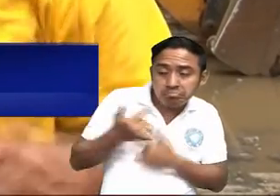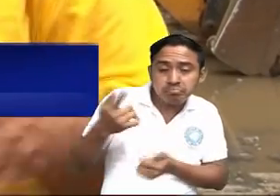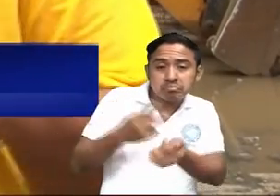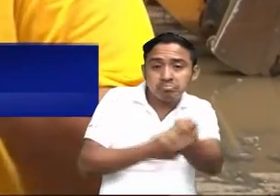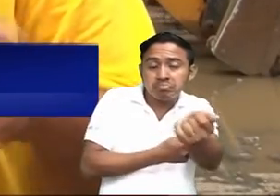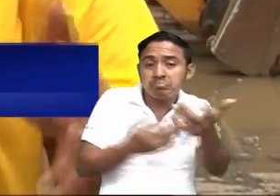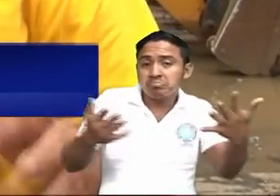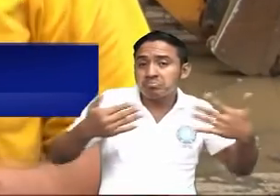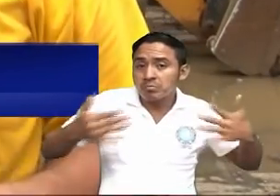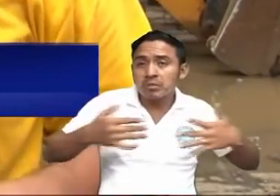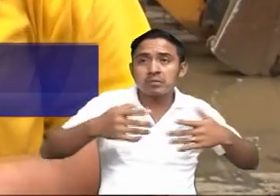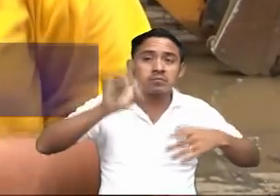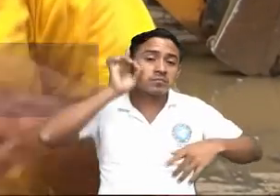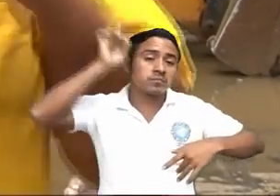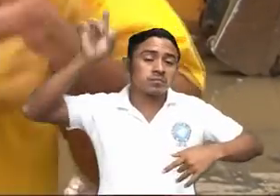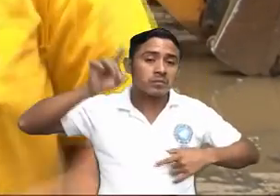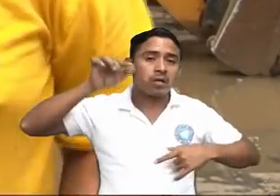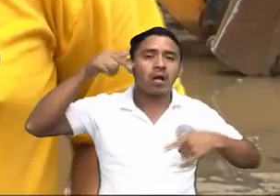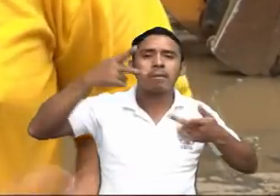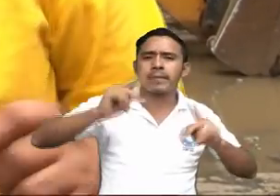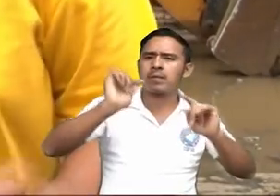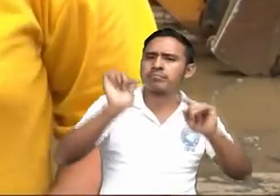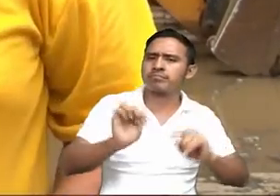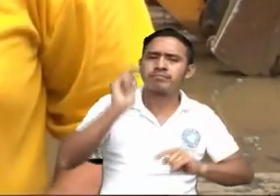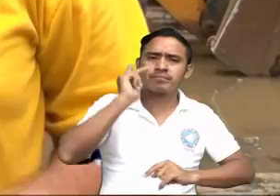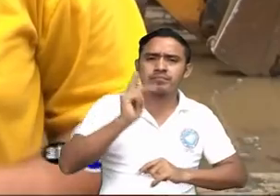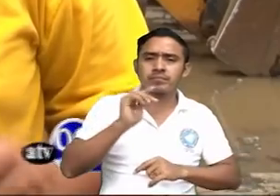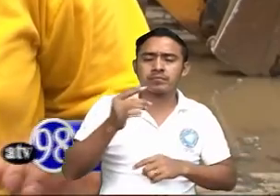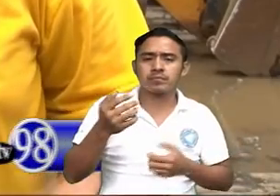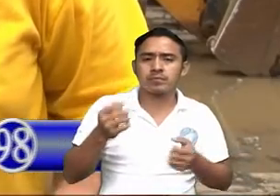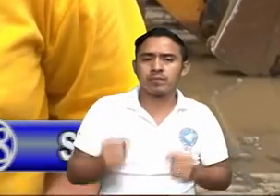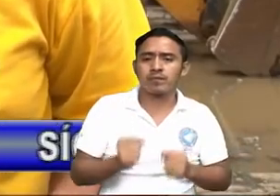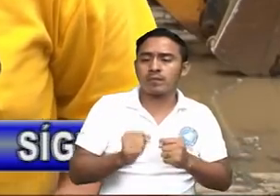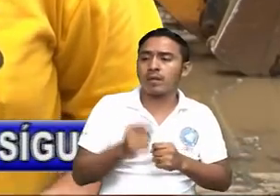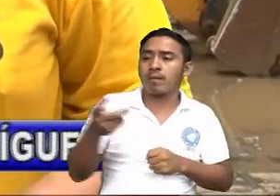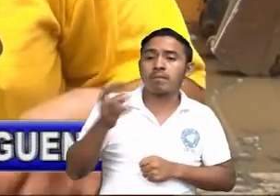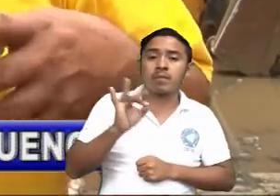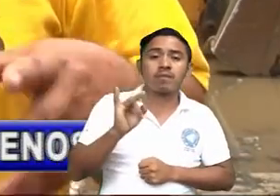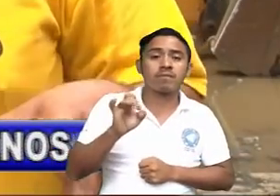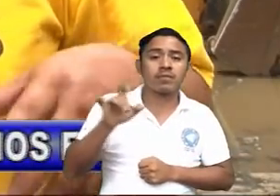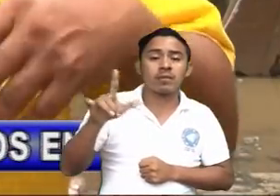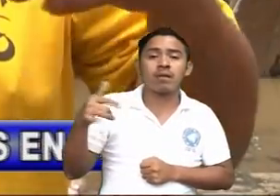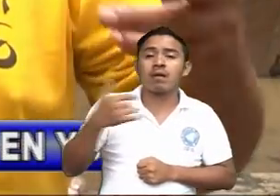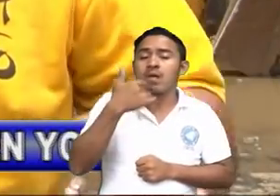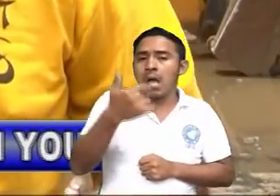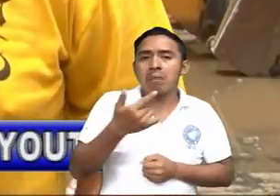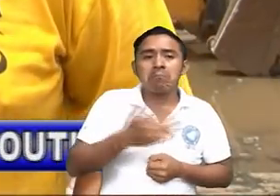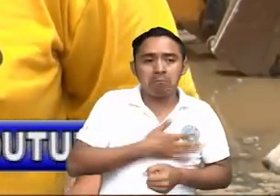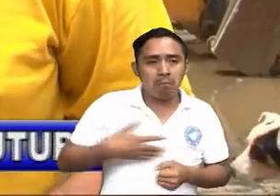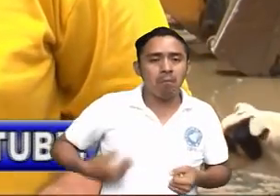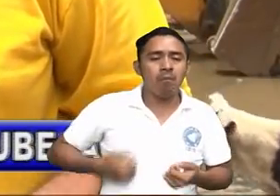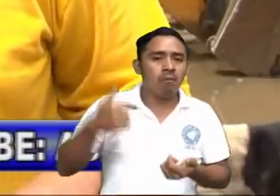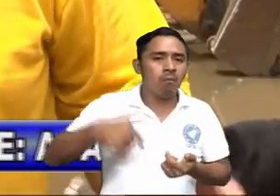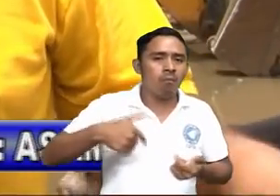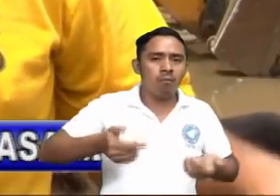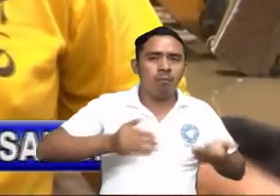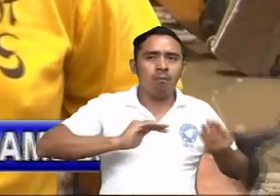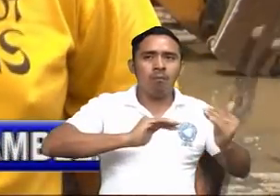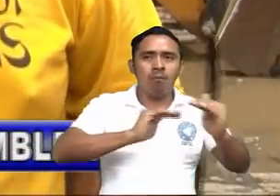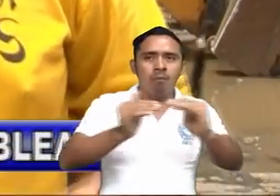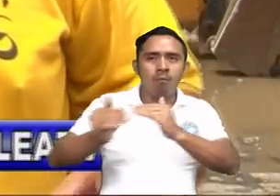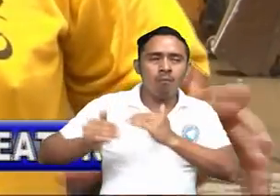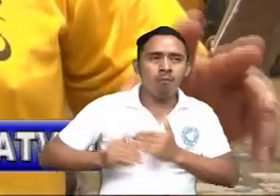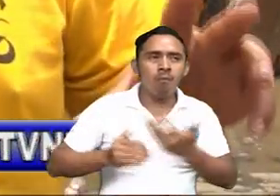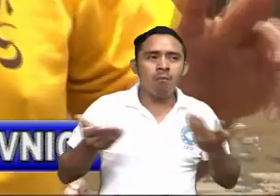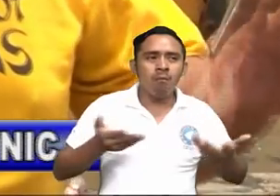proyecto, no iba a llegar el desarrollo, pero ahora, como decía el compañero Fidel, pues vienen mejoras para el barrio, y con este